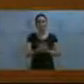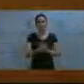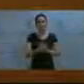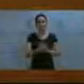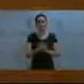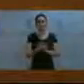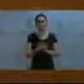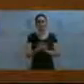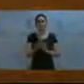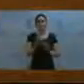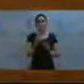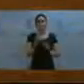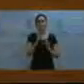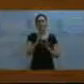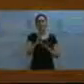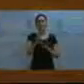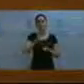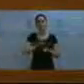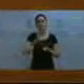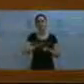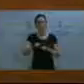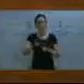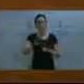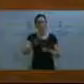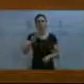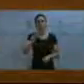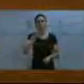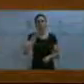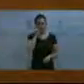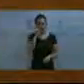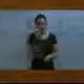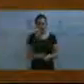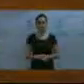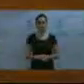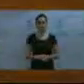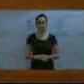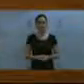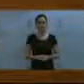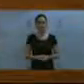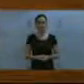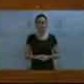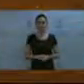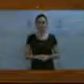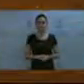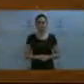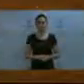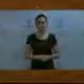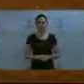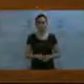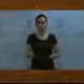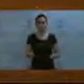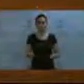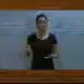turística, yo creo que esto no daba para una moción siquiera, una petición de